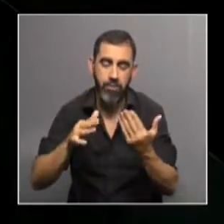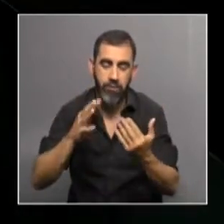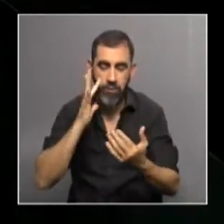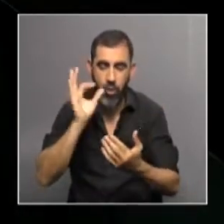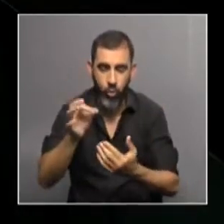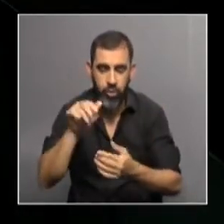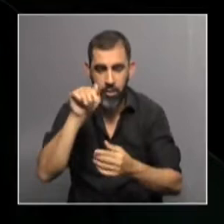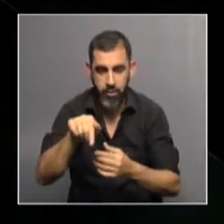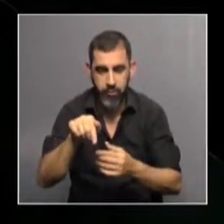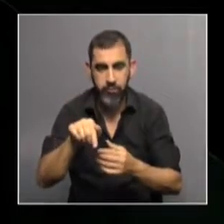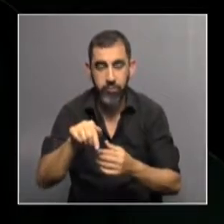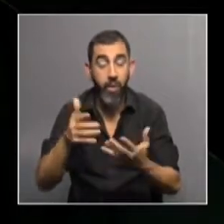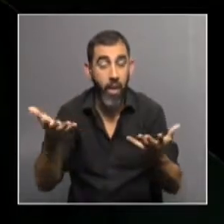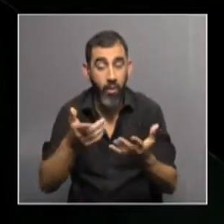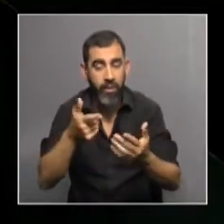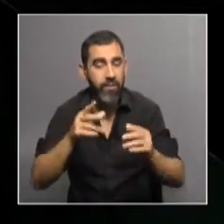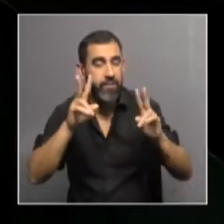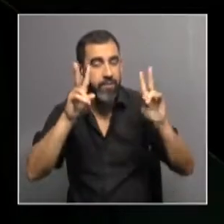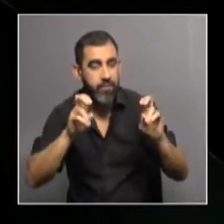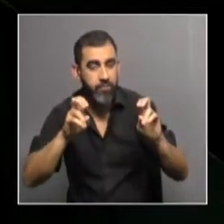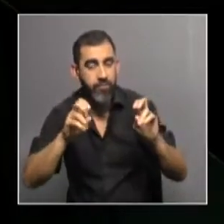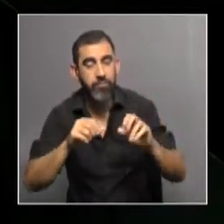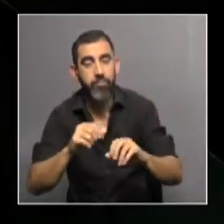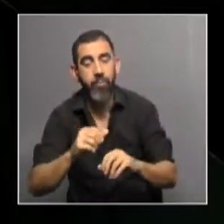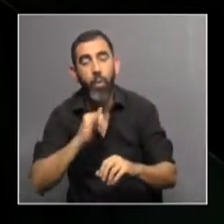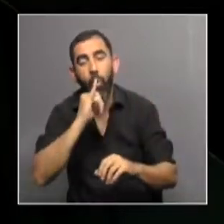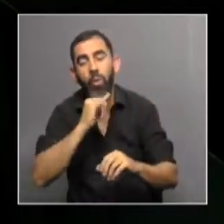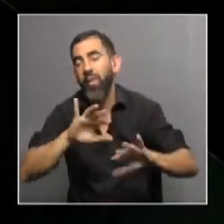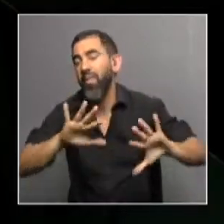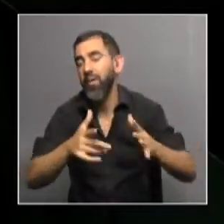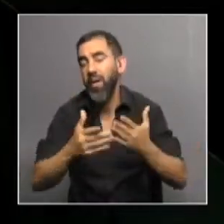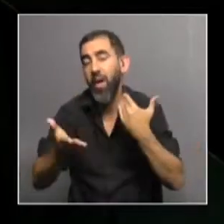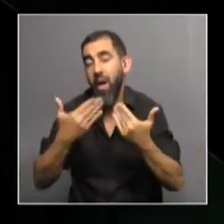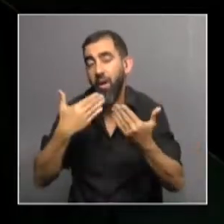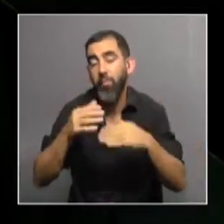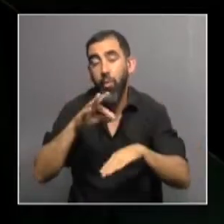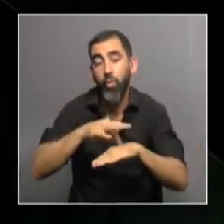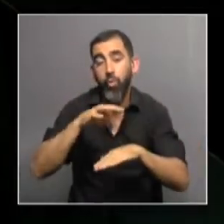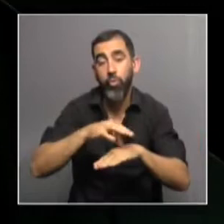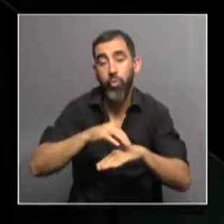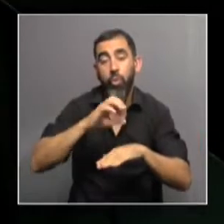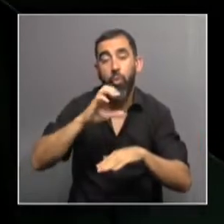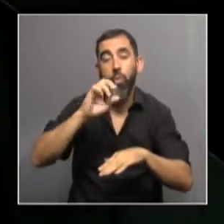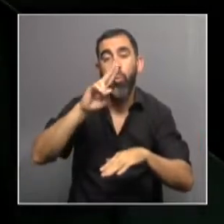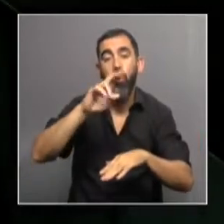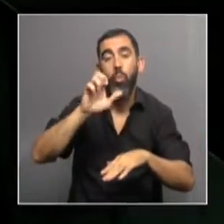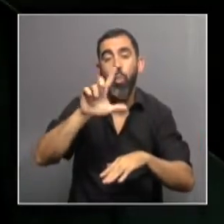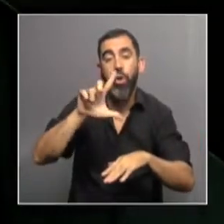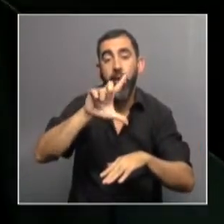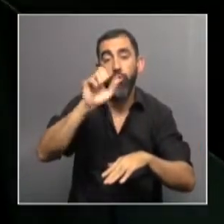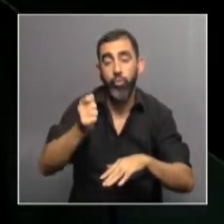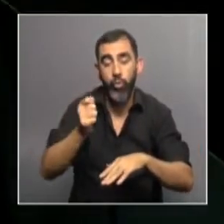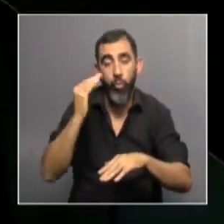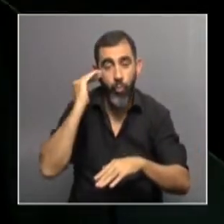siente vamos a meternos en esto vamos a contarles de qué se trata conversando con el doctor Mauricio Cuello profesor agregado de